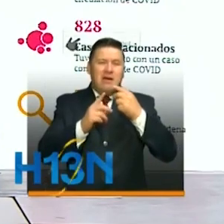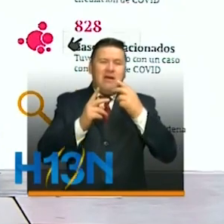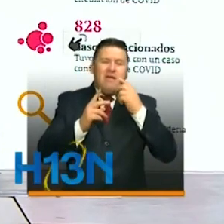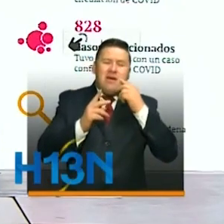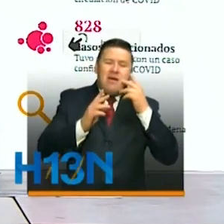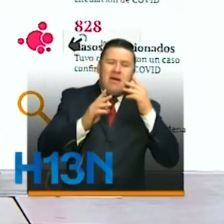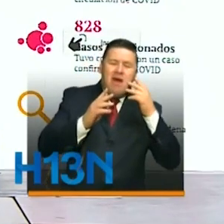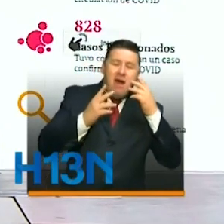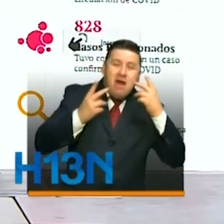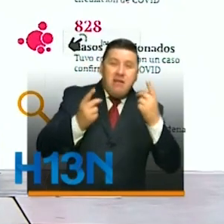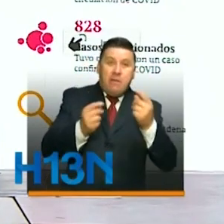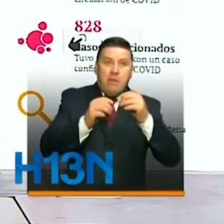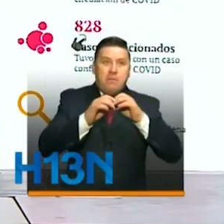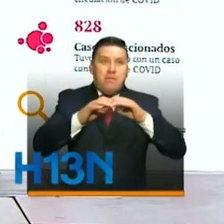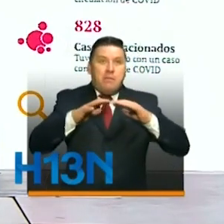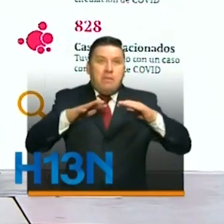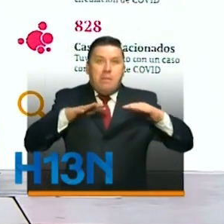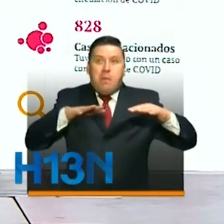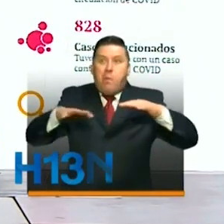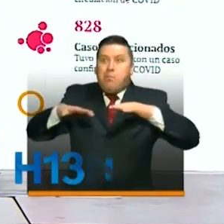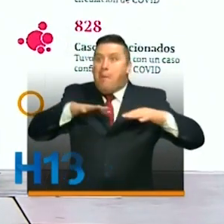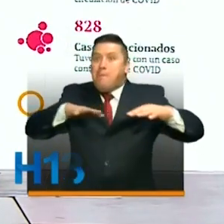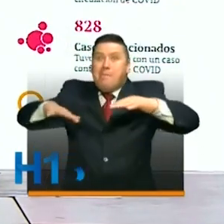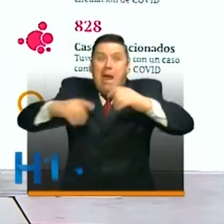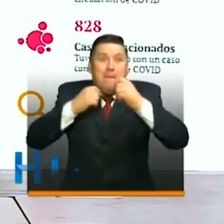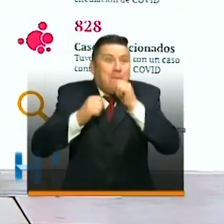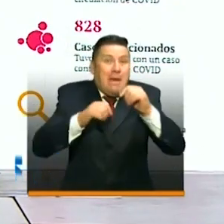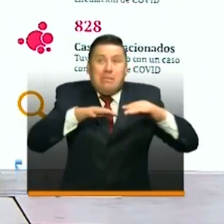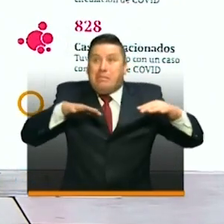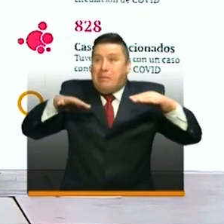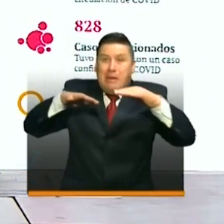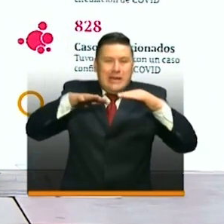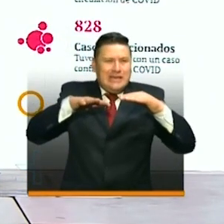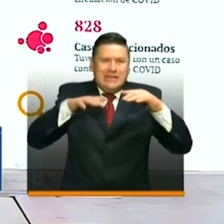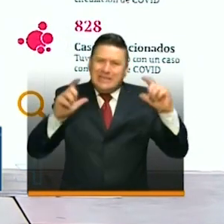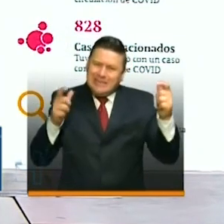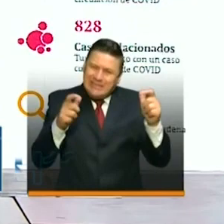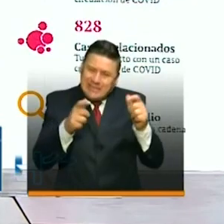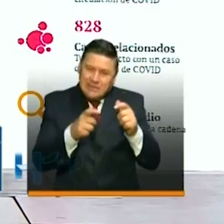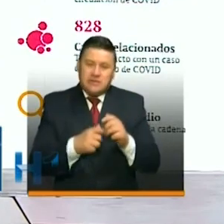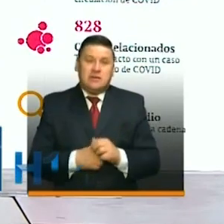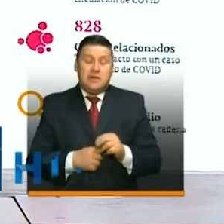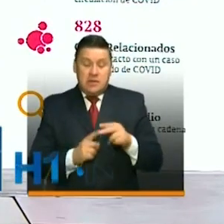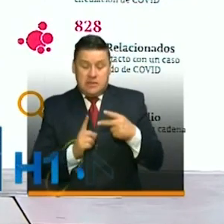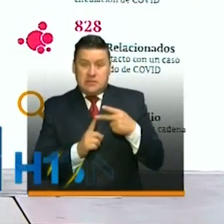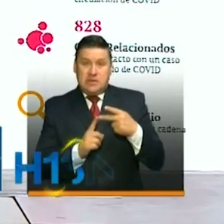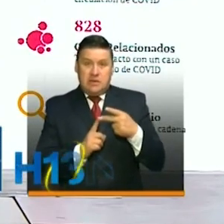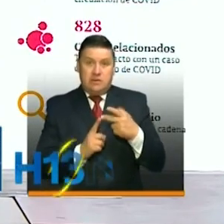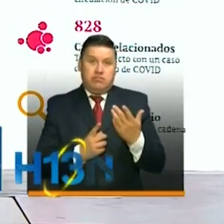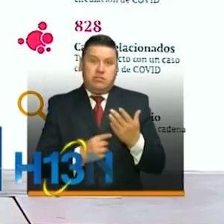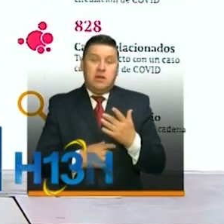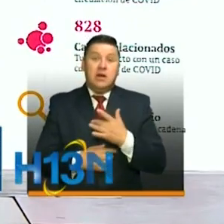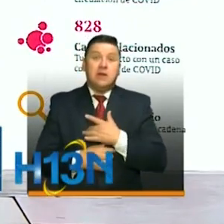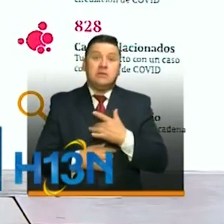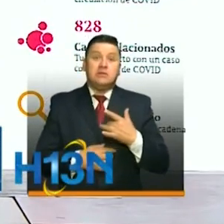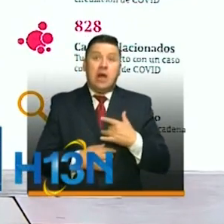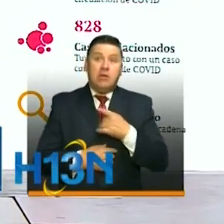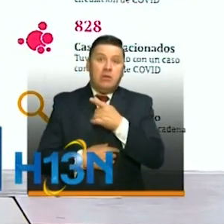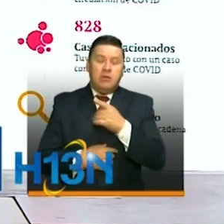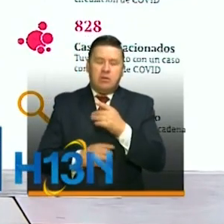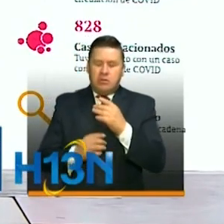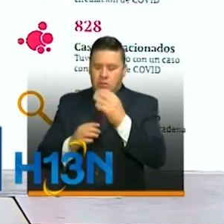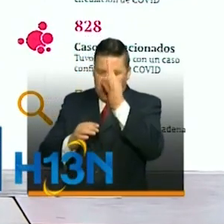velocidad de propagación exponencial al virus. El segundo, que evitemos que colapse el sistema de salud como ha